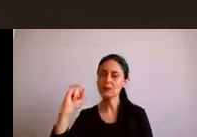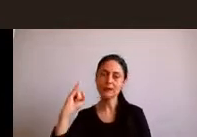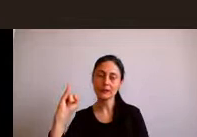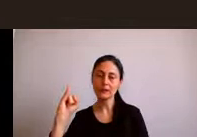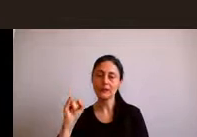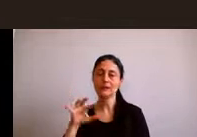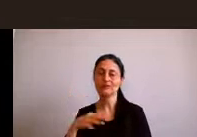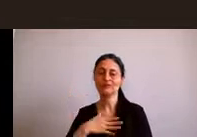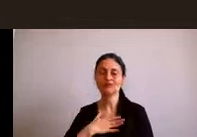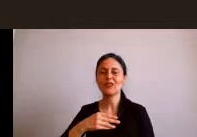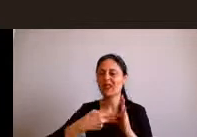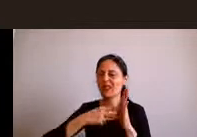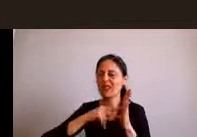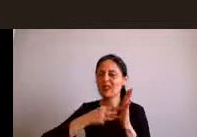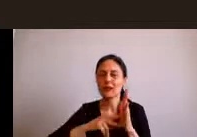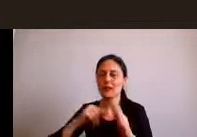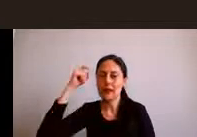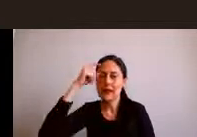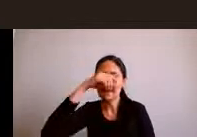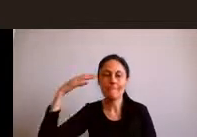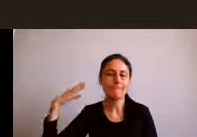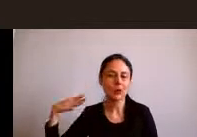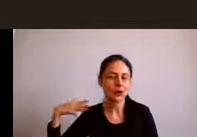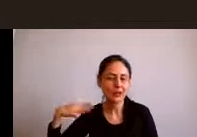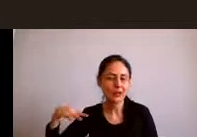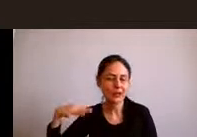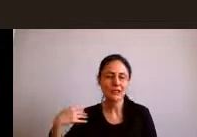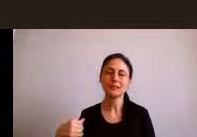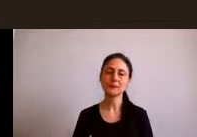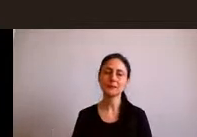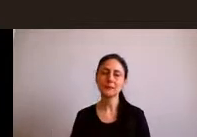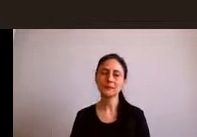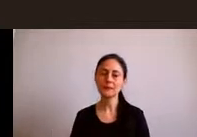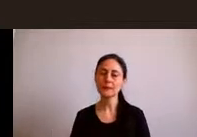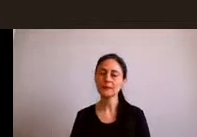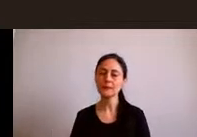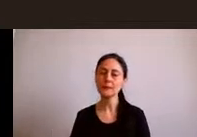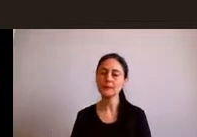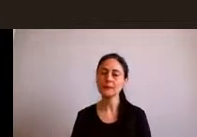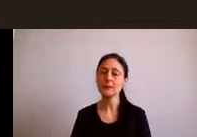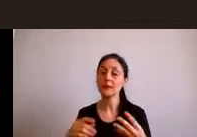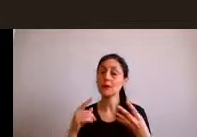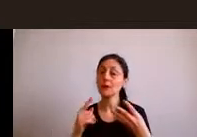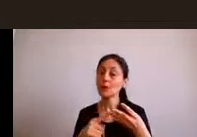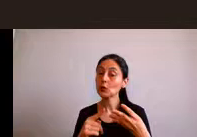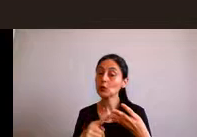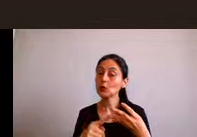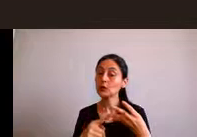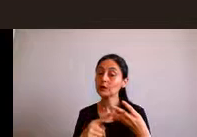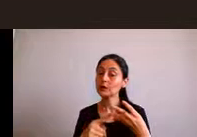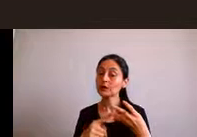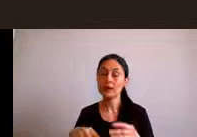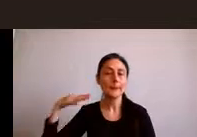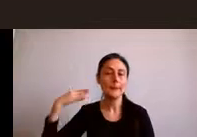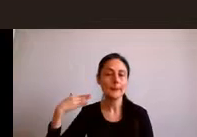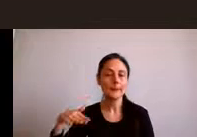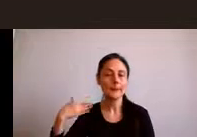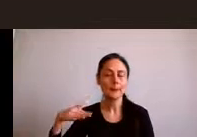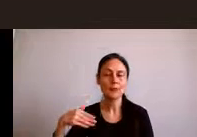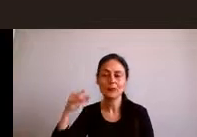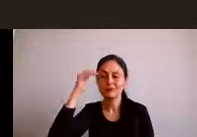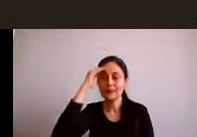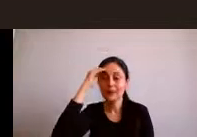¿ya? Y otro también no es menor, sino que tiene gran relevancia, es la experiencia que tiene la